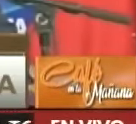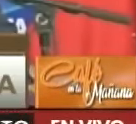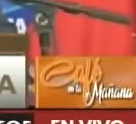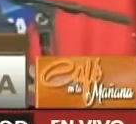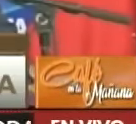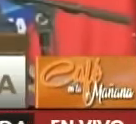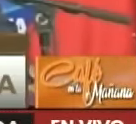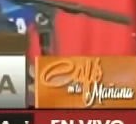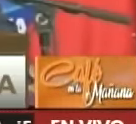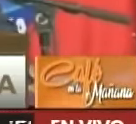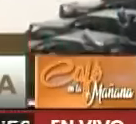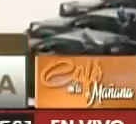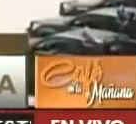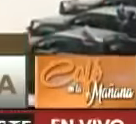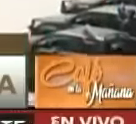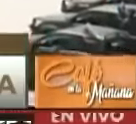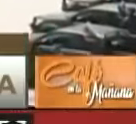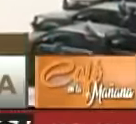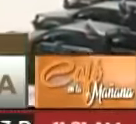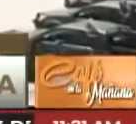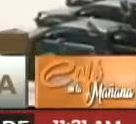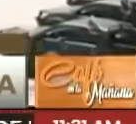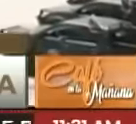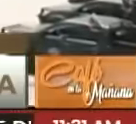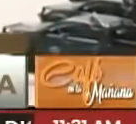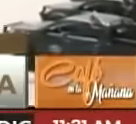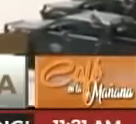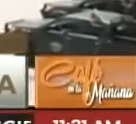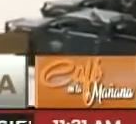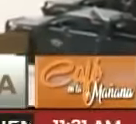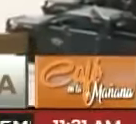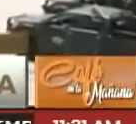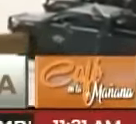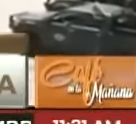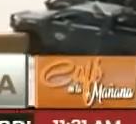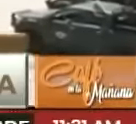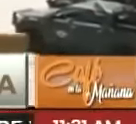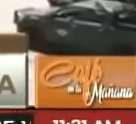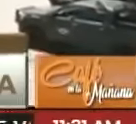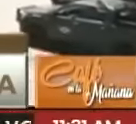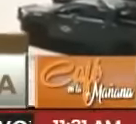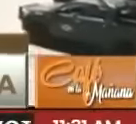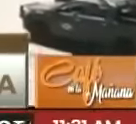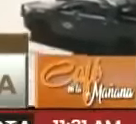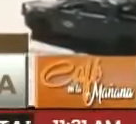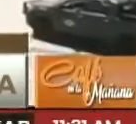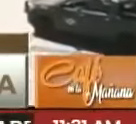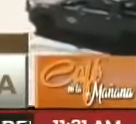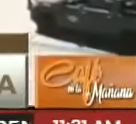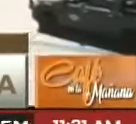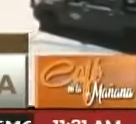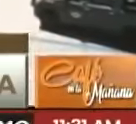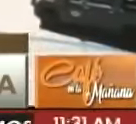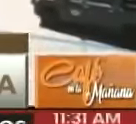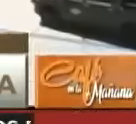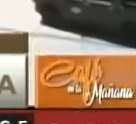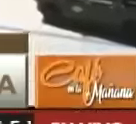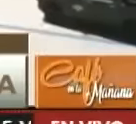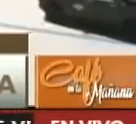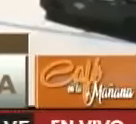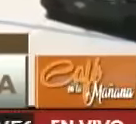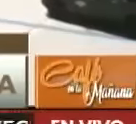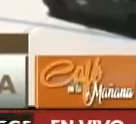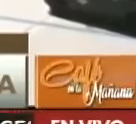asistir y poder dar un mensaje en momentos decisivos como podemos